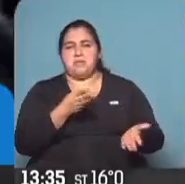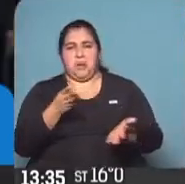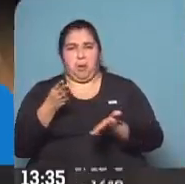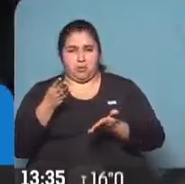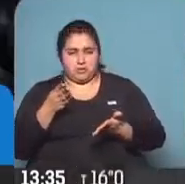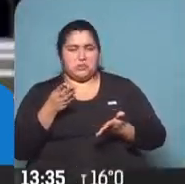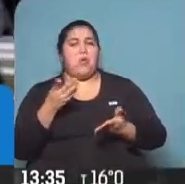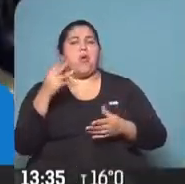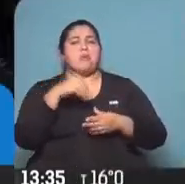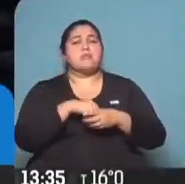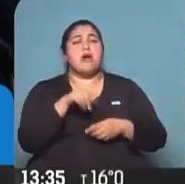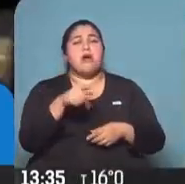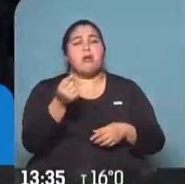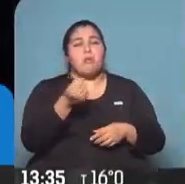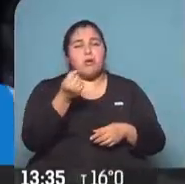constancio